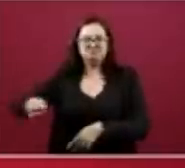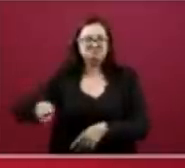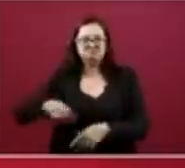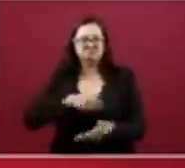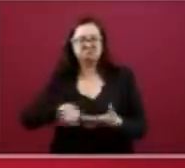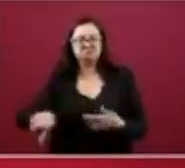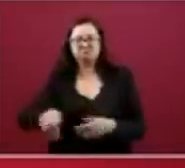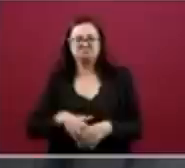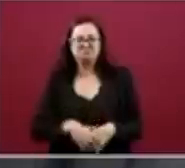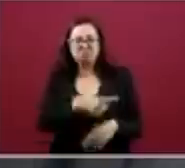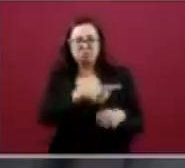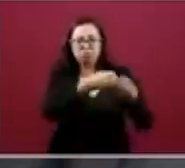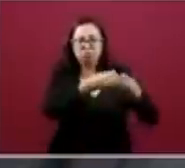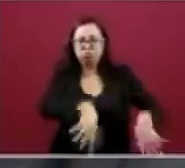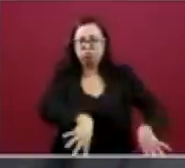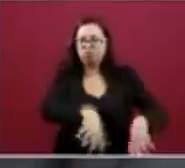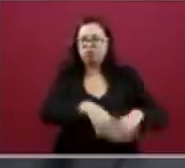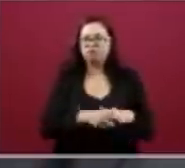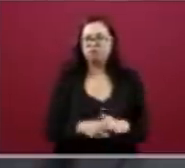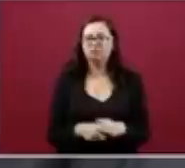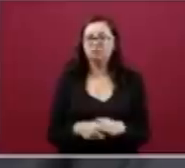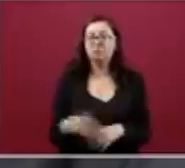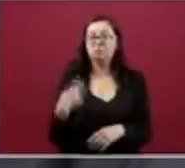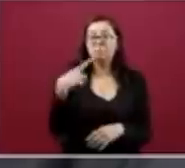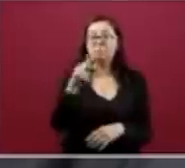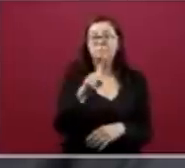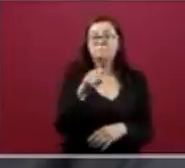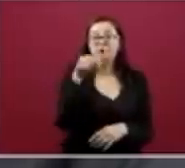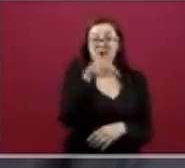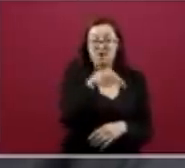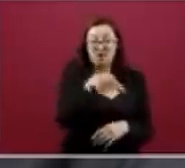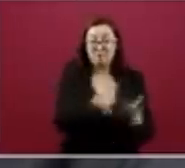Era el gran sostén del régimen,